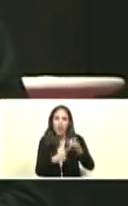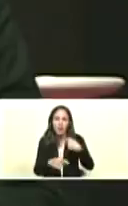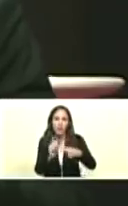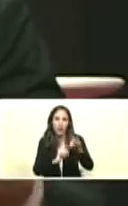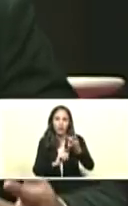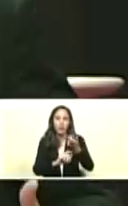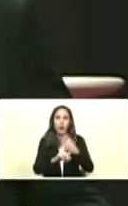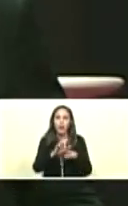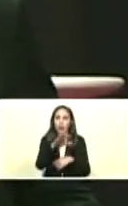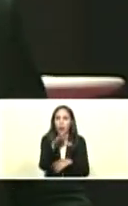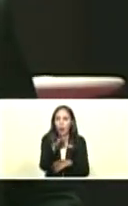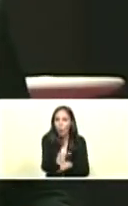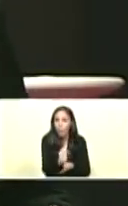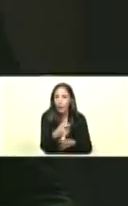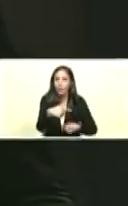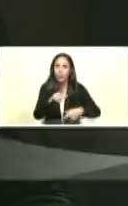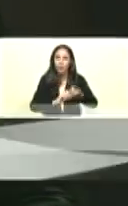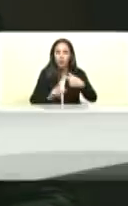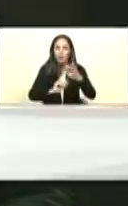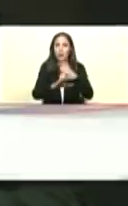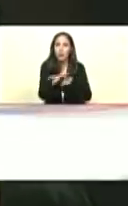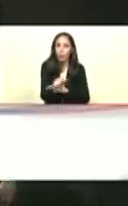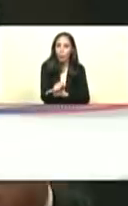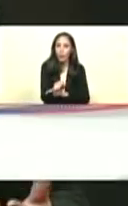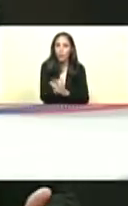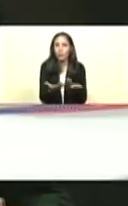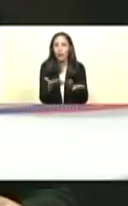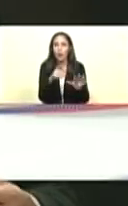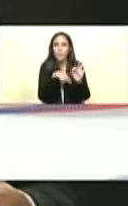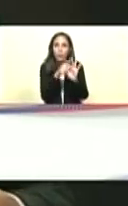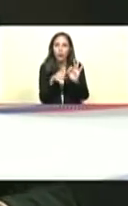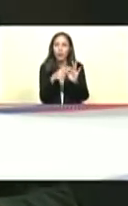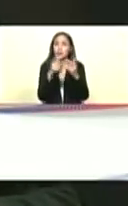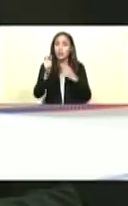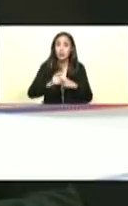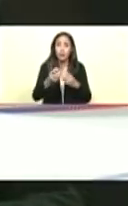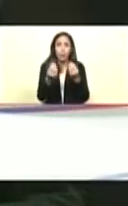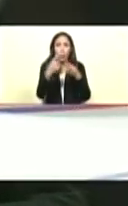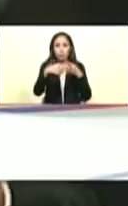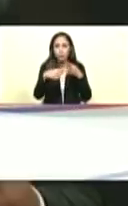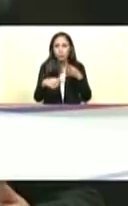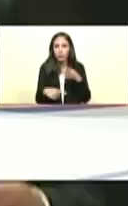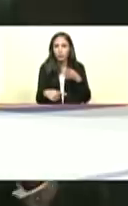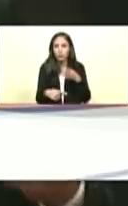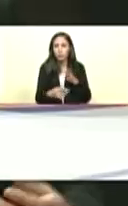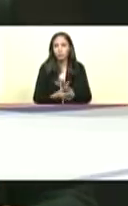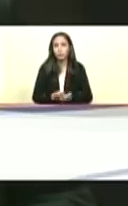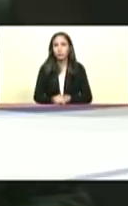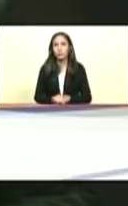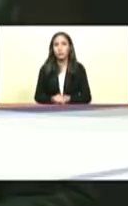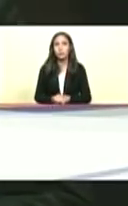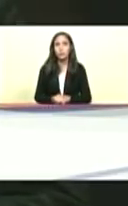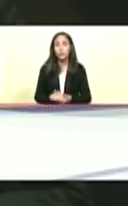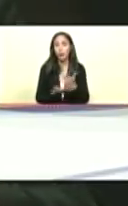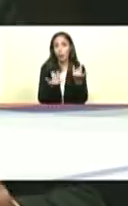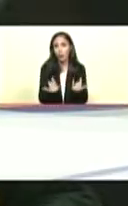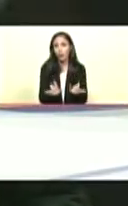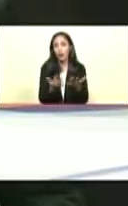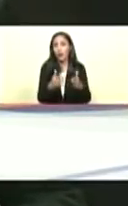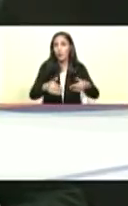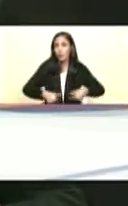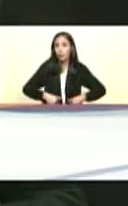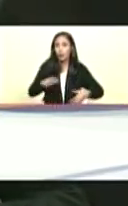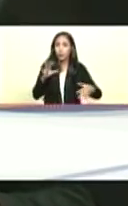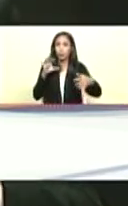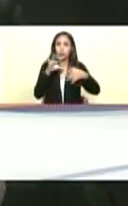también necesitamos casas de intercambio de activos nacionales. Es por eso que en el esfuerzo conjunto que hemos